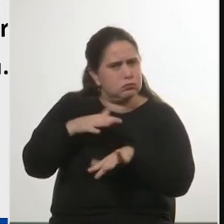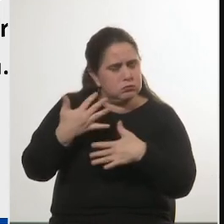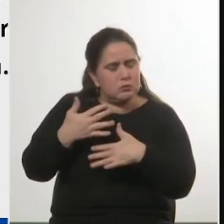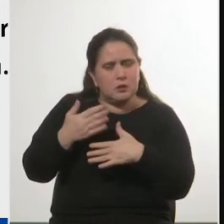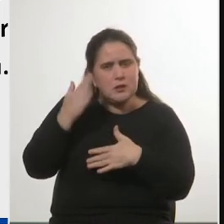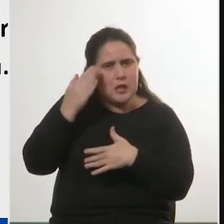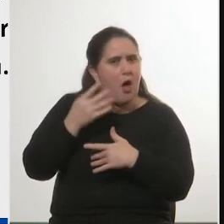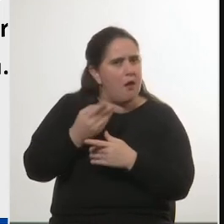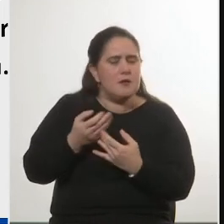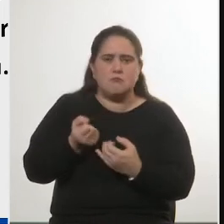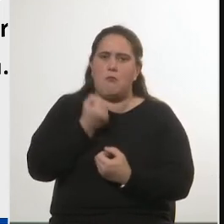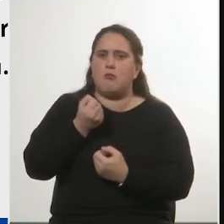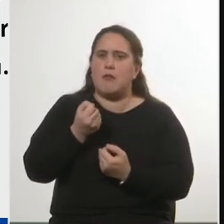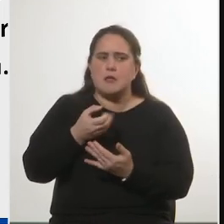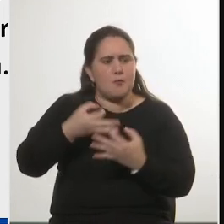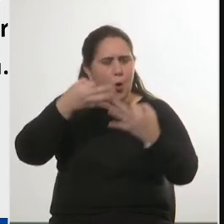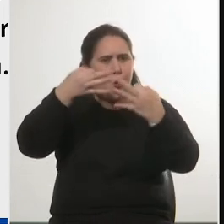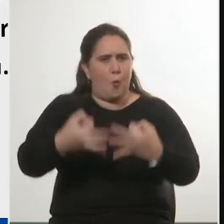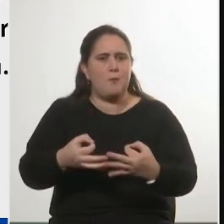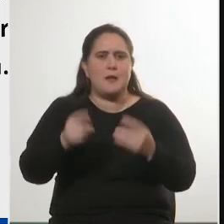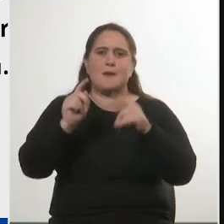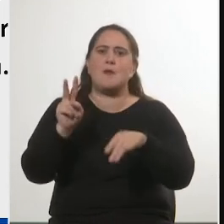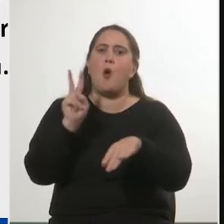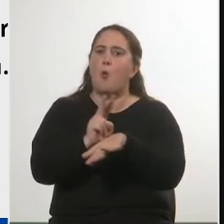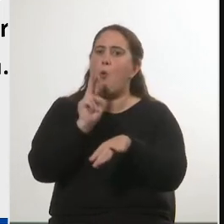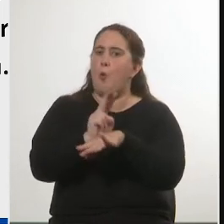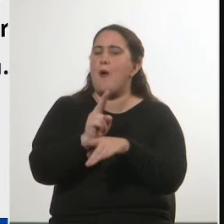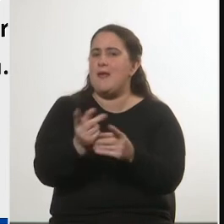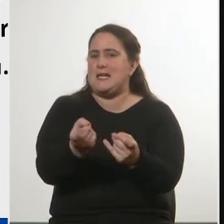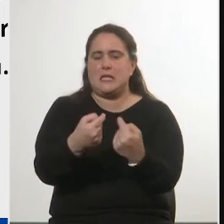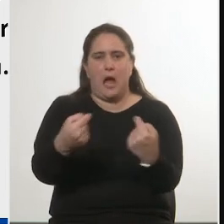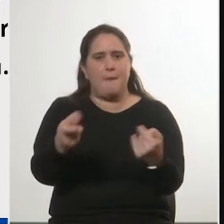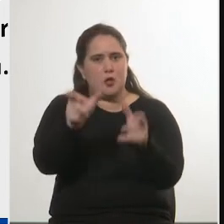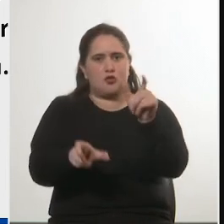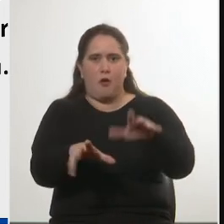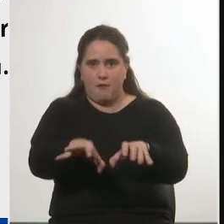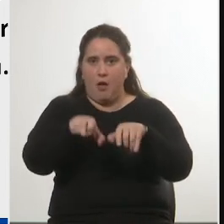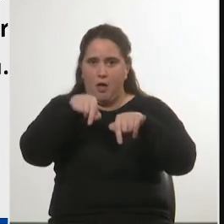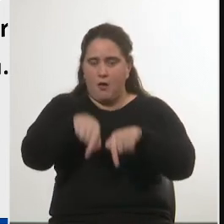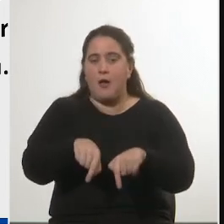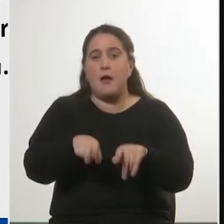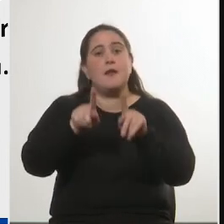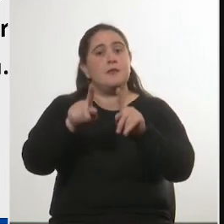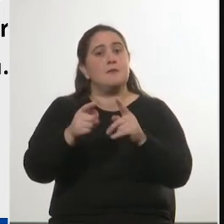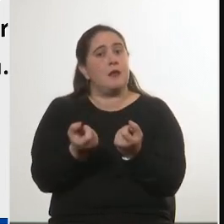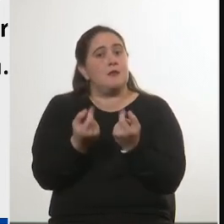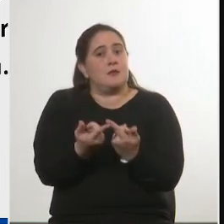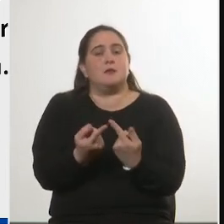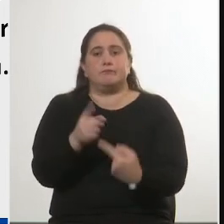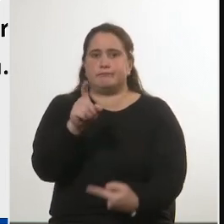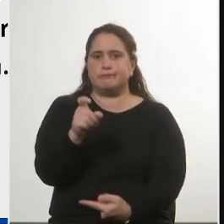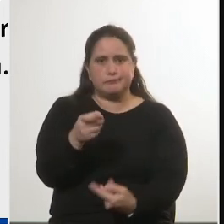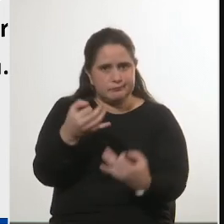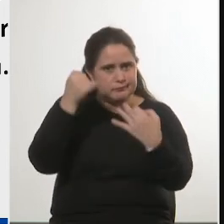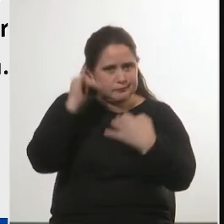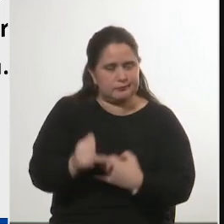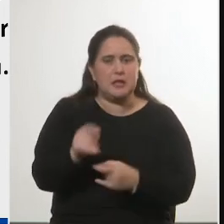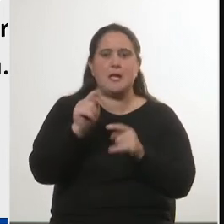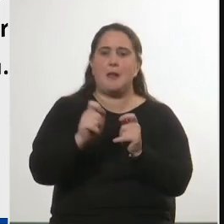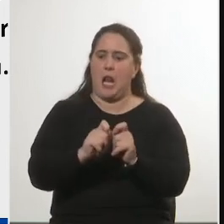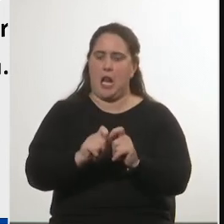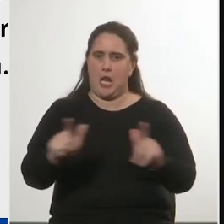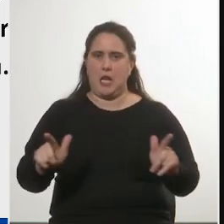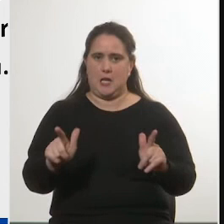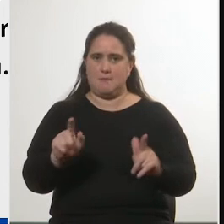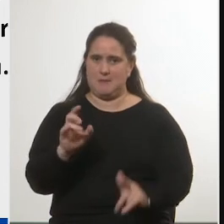presente la necesidad de cumplir y de preservar las necesidades de la población, asegurando el recurso hídrico y la higiene